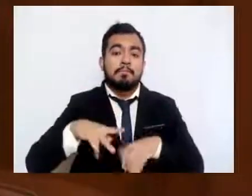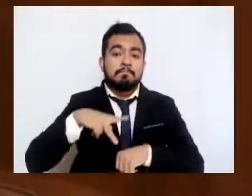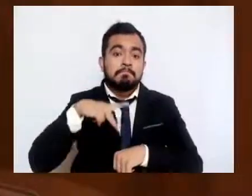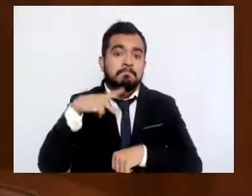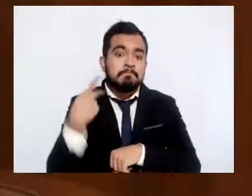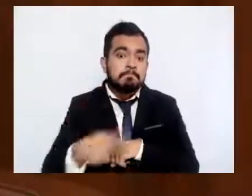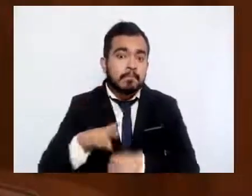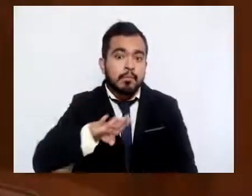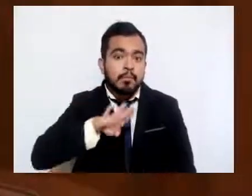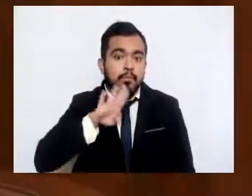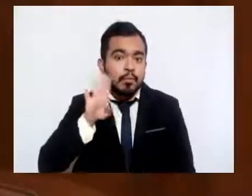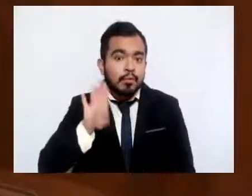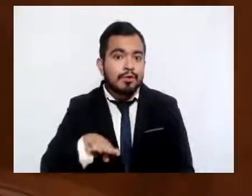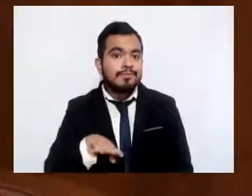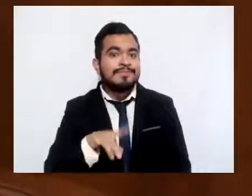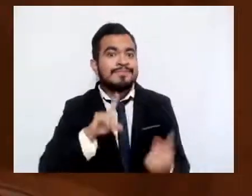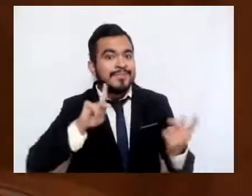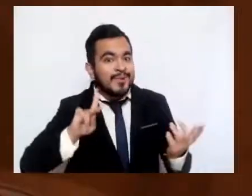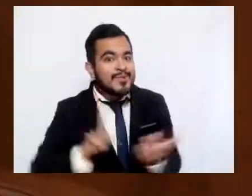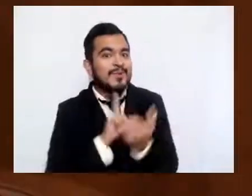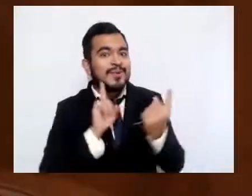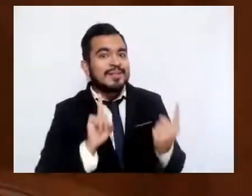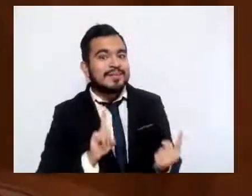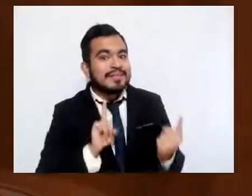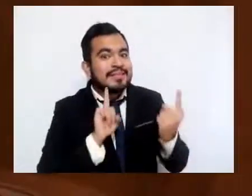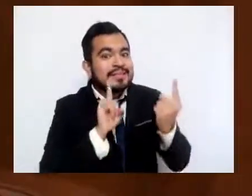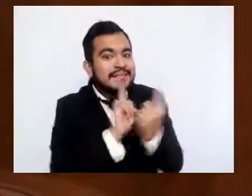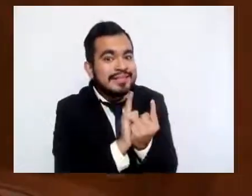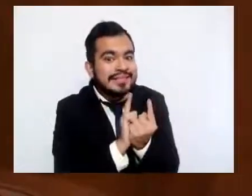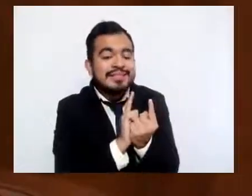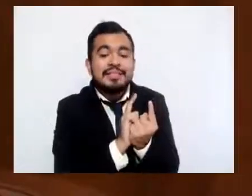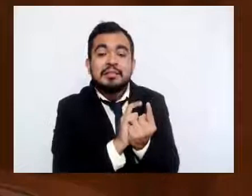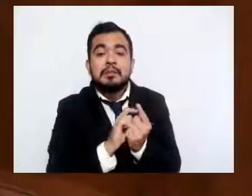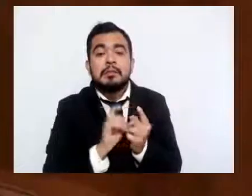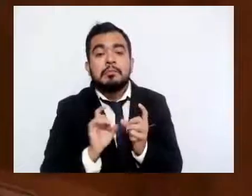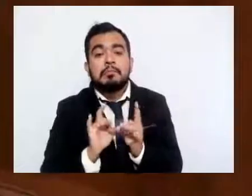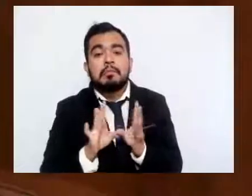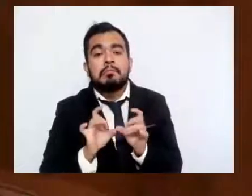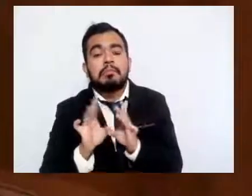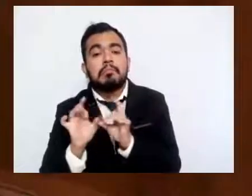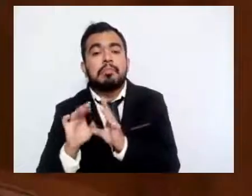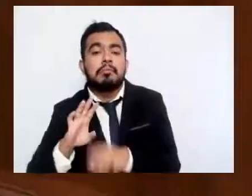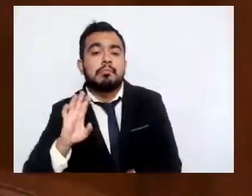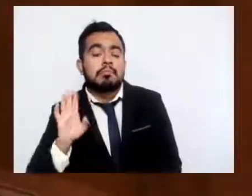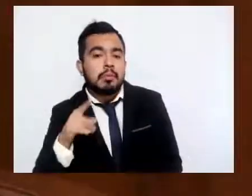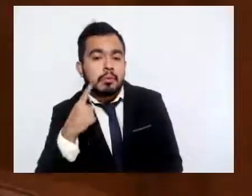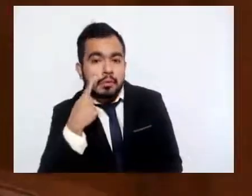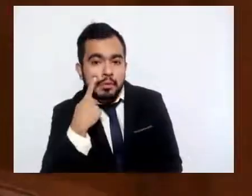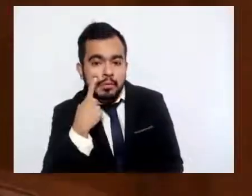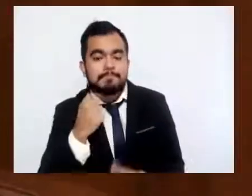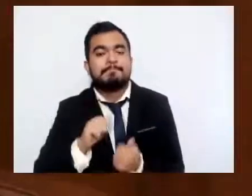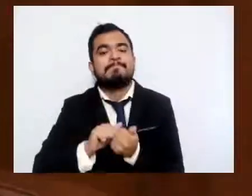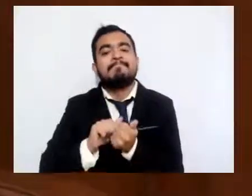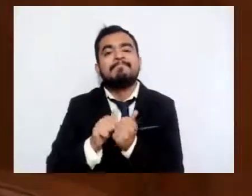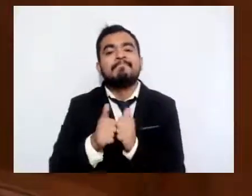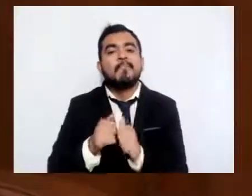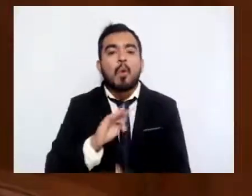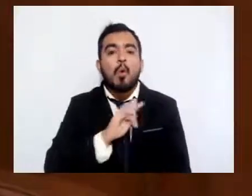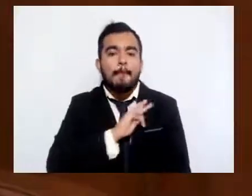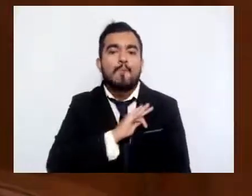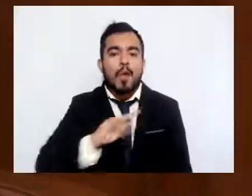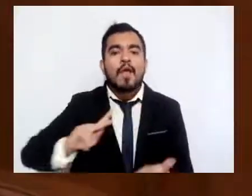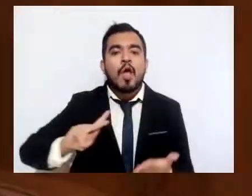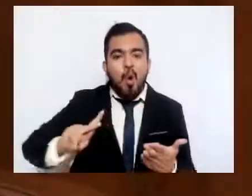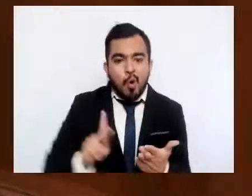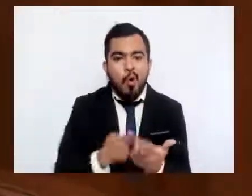sus seres queridos fuera de su lugar de origen. Propicia la posibilidad de volverse a encontrar, ya que sería muy